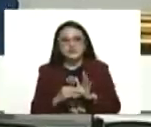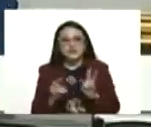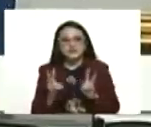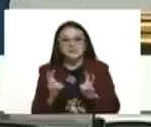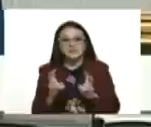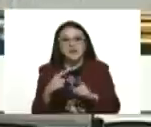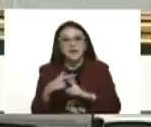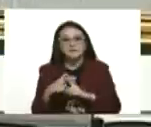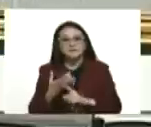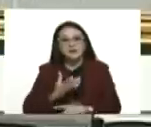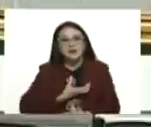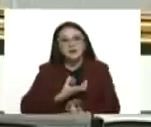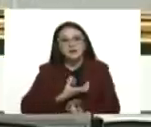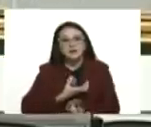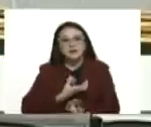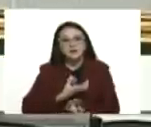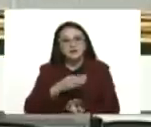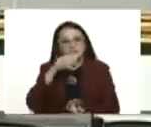exalcalde